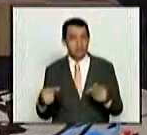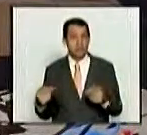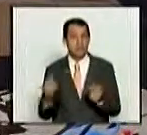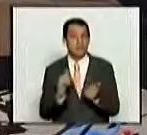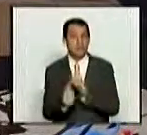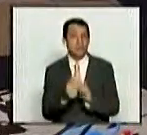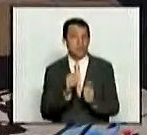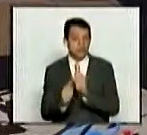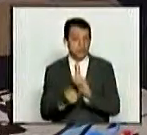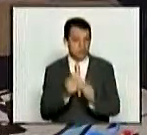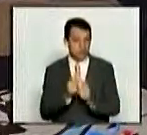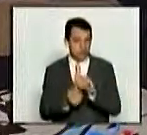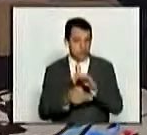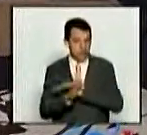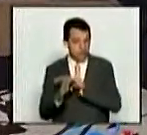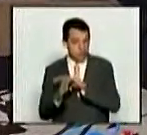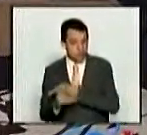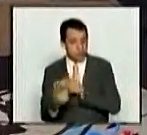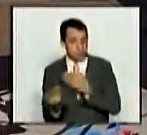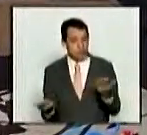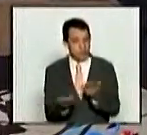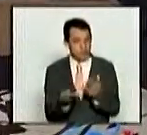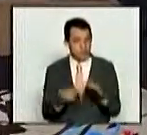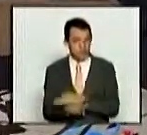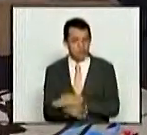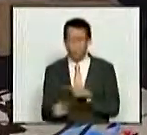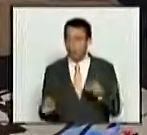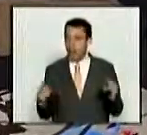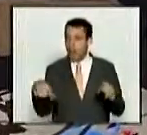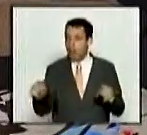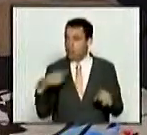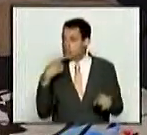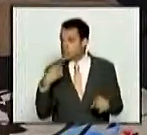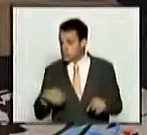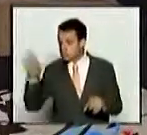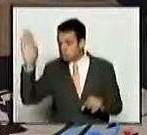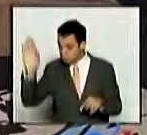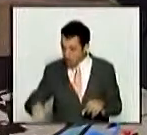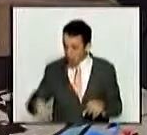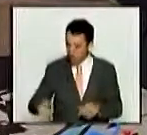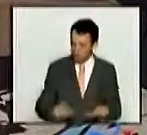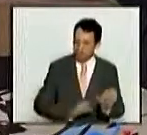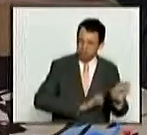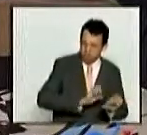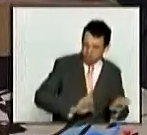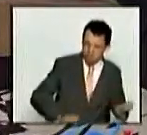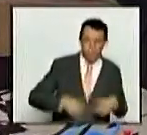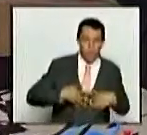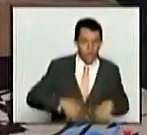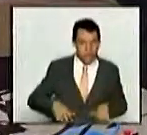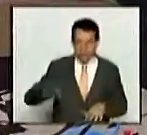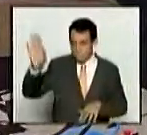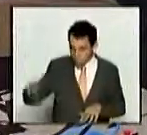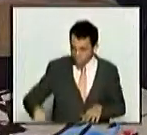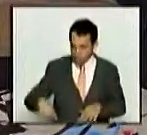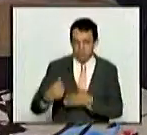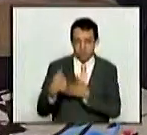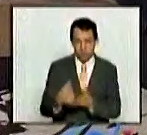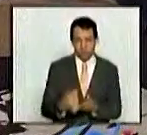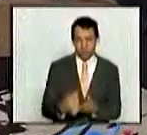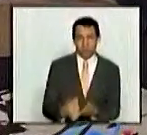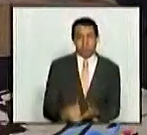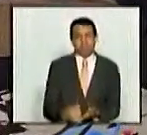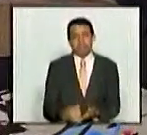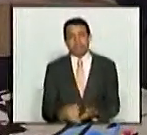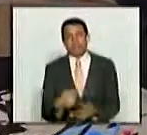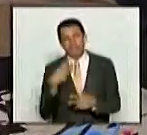deportivo, vemos mucho el escenario donde dicen, venga, yo lo ajusto, ¿sí? Al manipular la